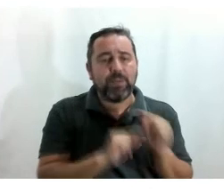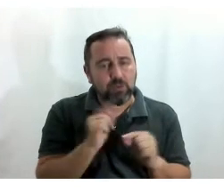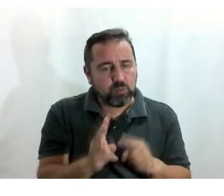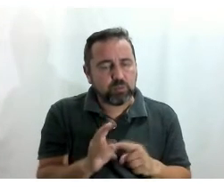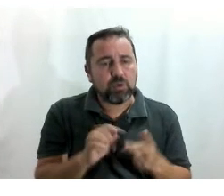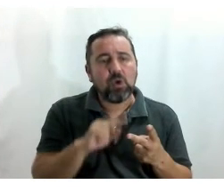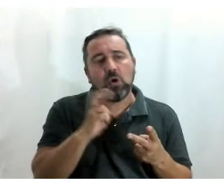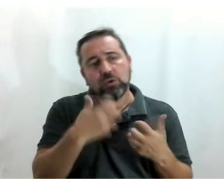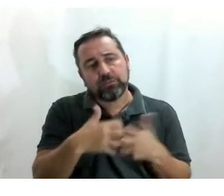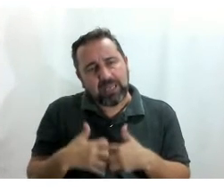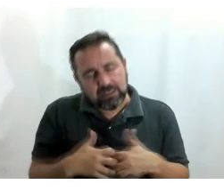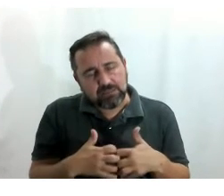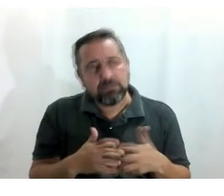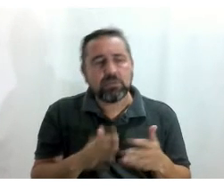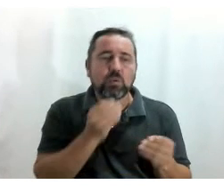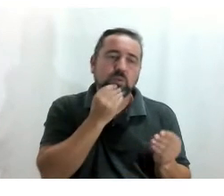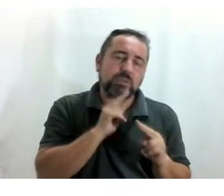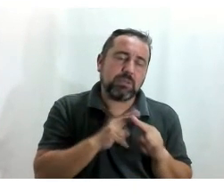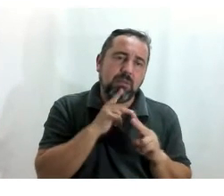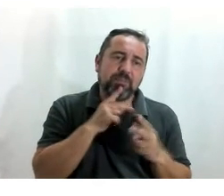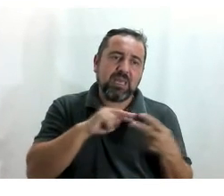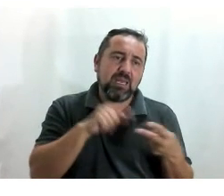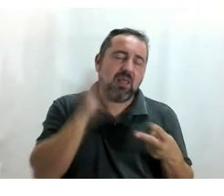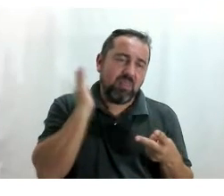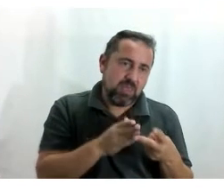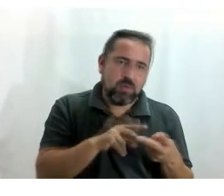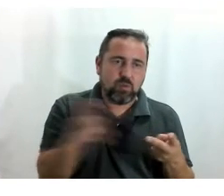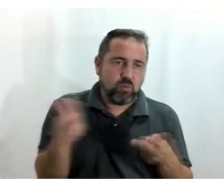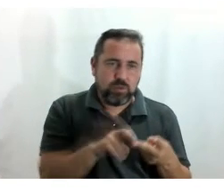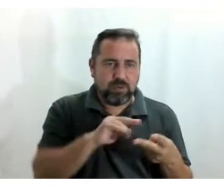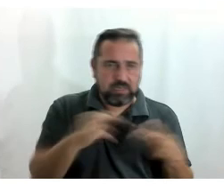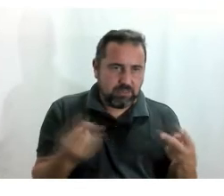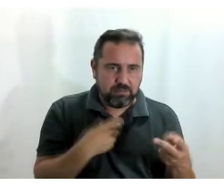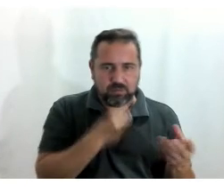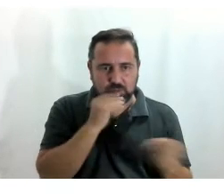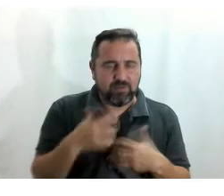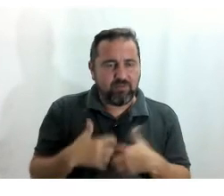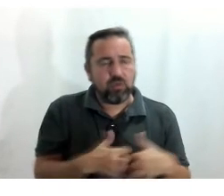otro mecanismo, sustituir el gen dañado por un nuevo gen que sustituyese la función.